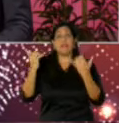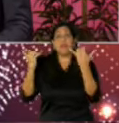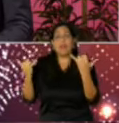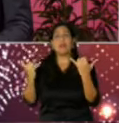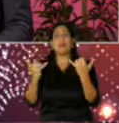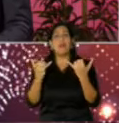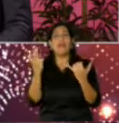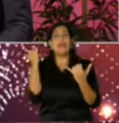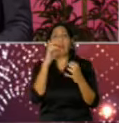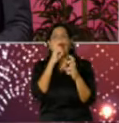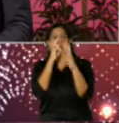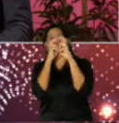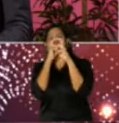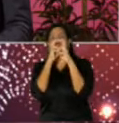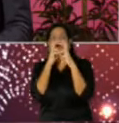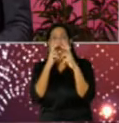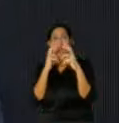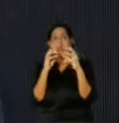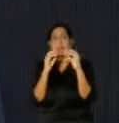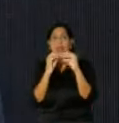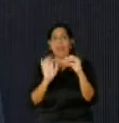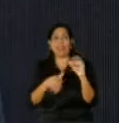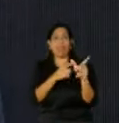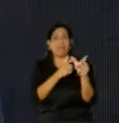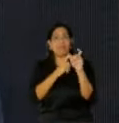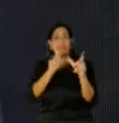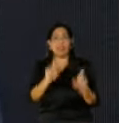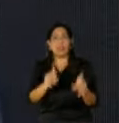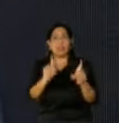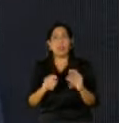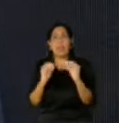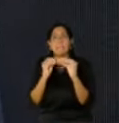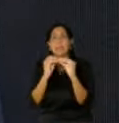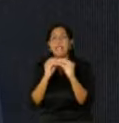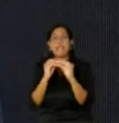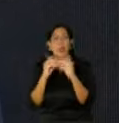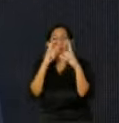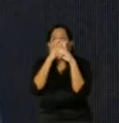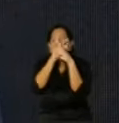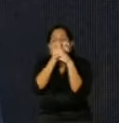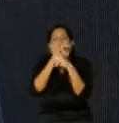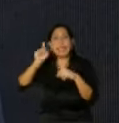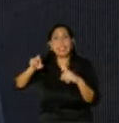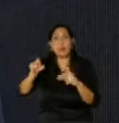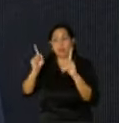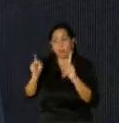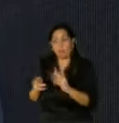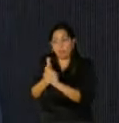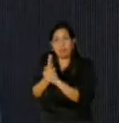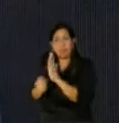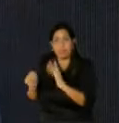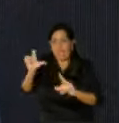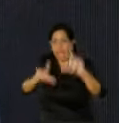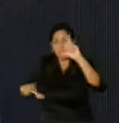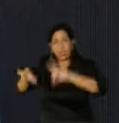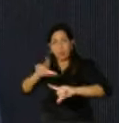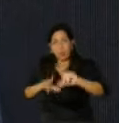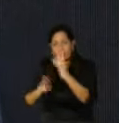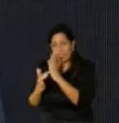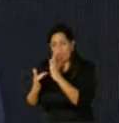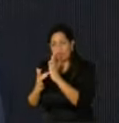regulaciones, sabiendo que esta prueba rápida era una prueba de alta complejidad y necesitaba un laboratorio, un técnico de laboratorio. Para